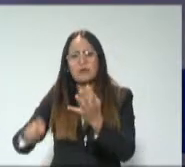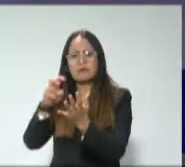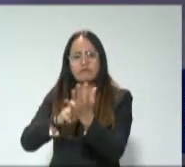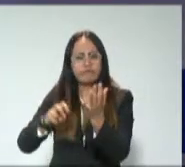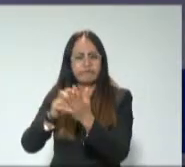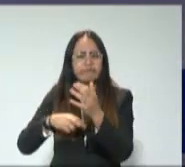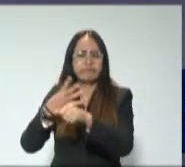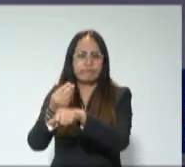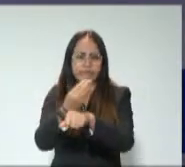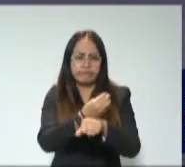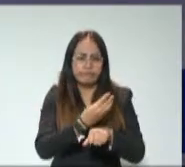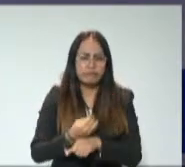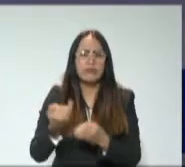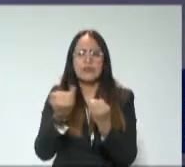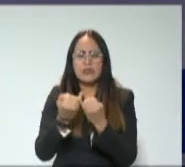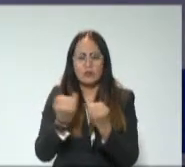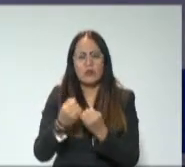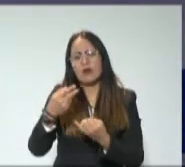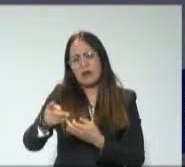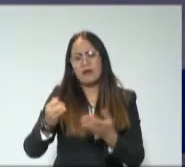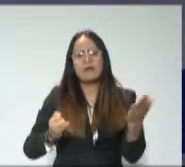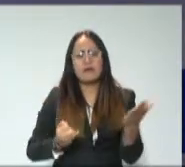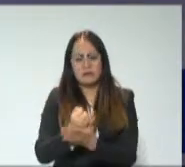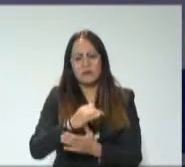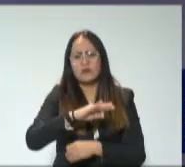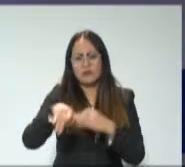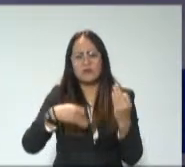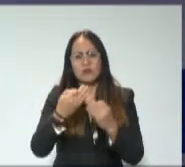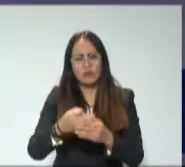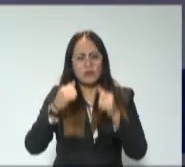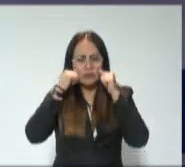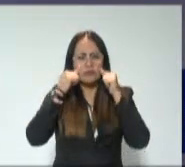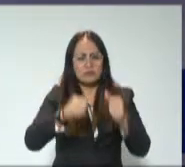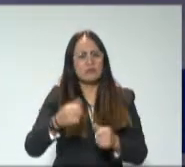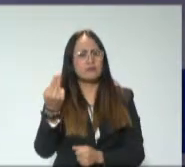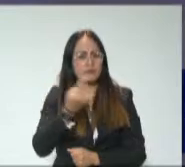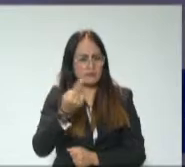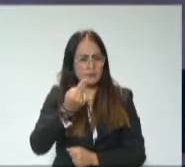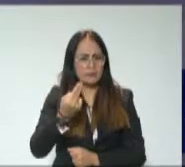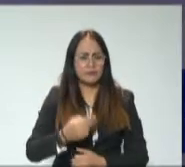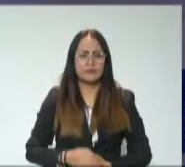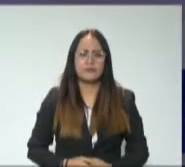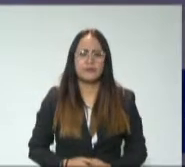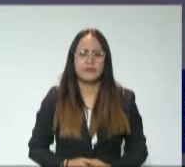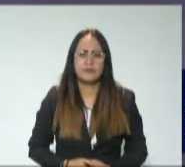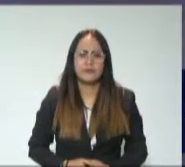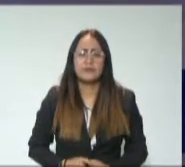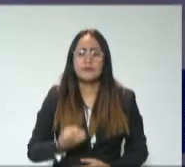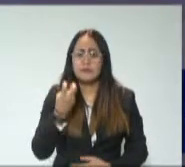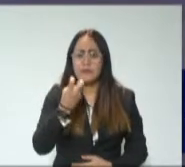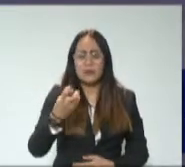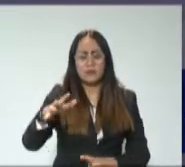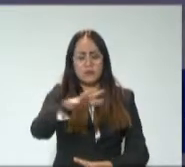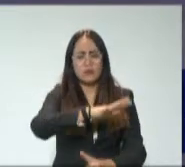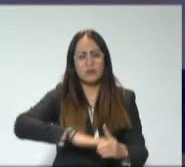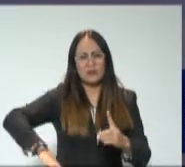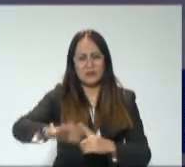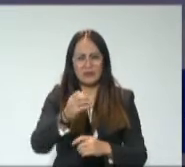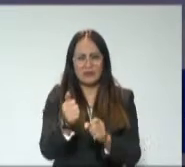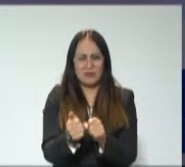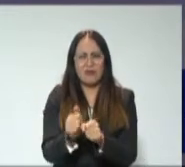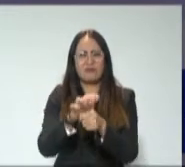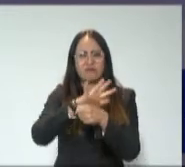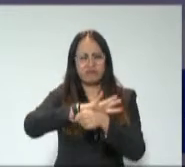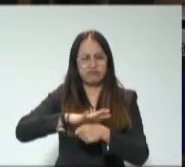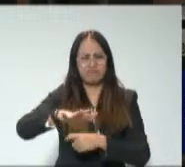social en la toma de decisiones que a todos nos afectan así este contexto pandémico